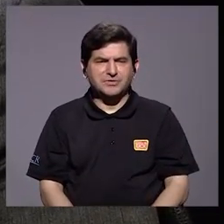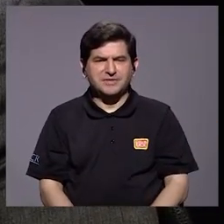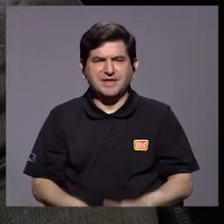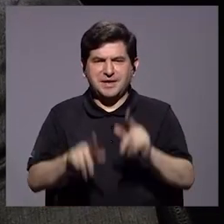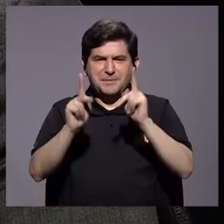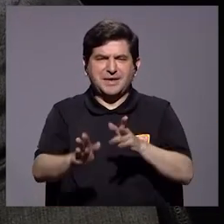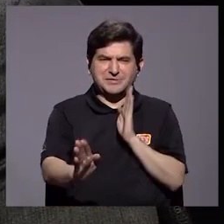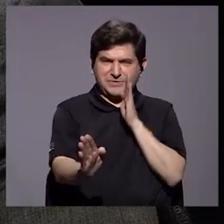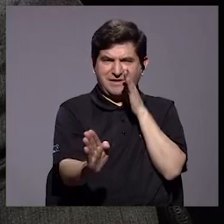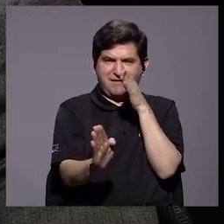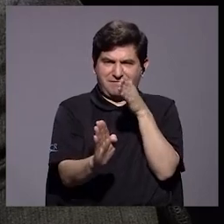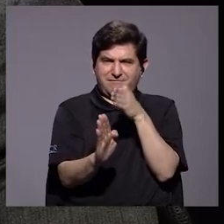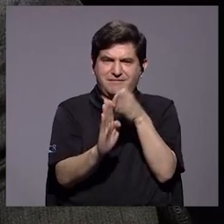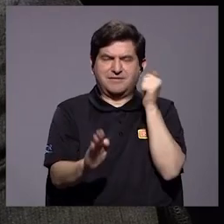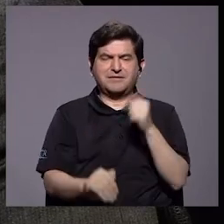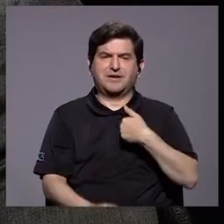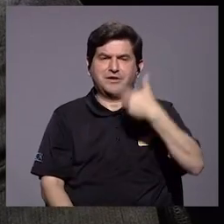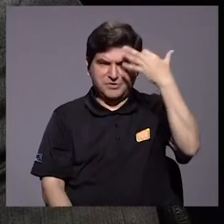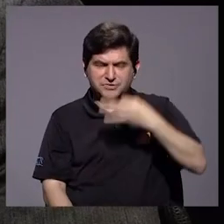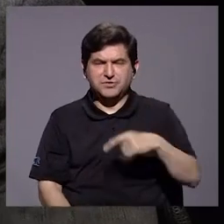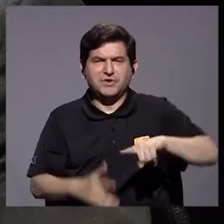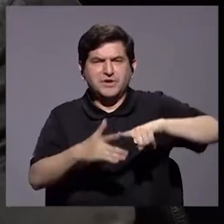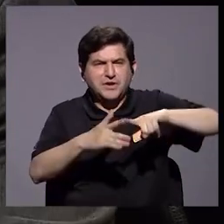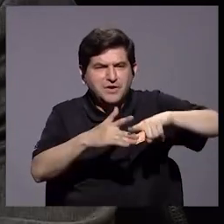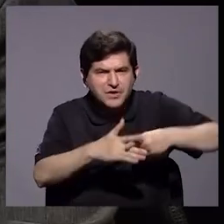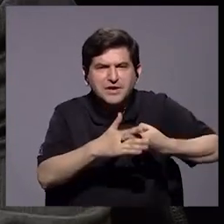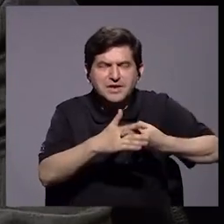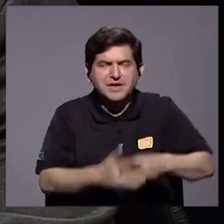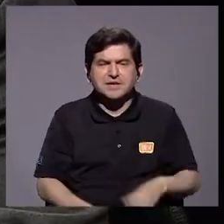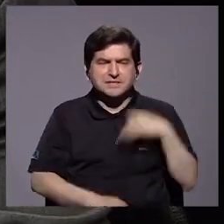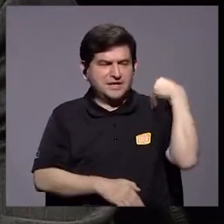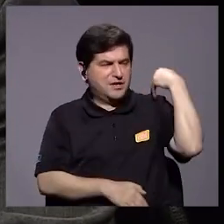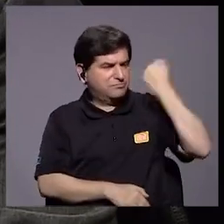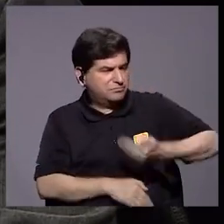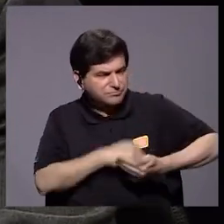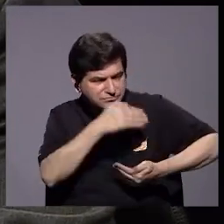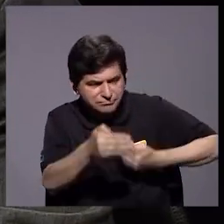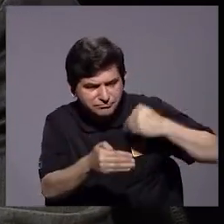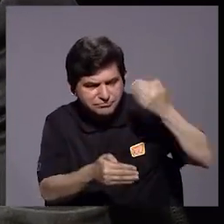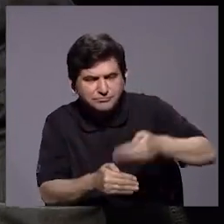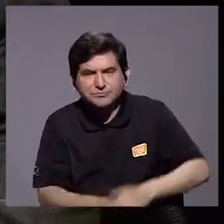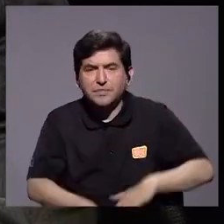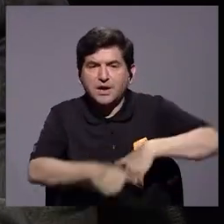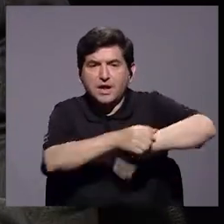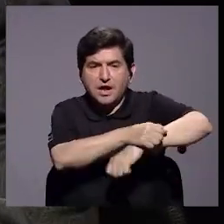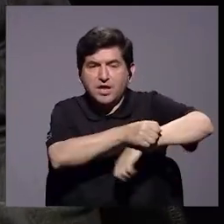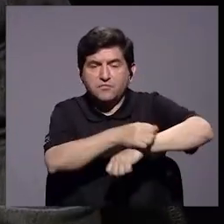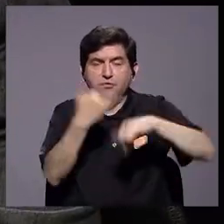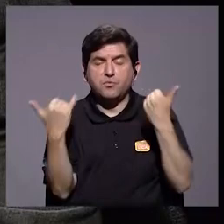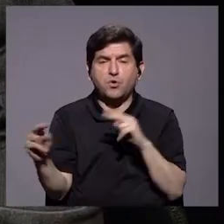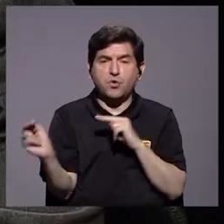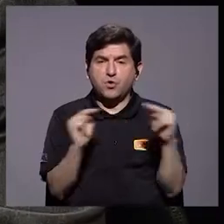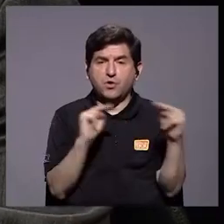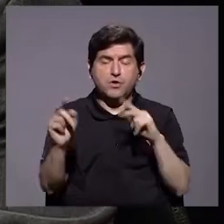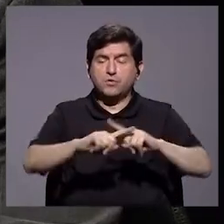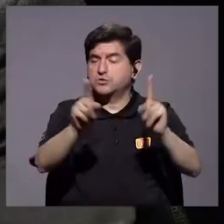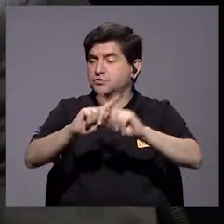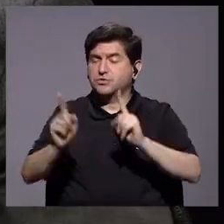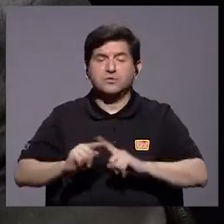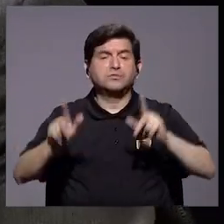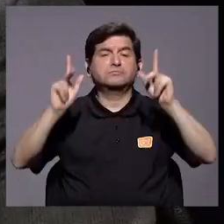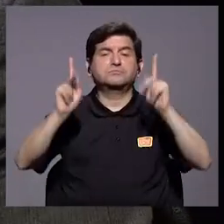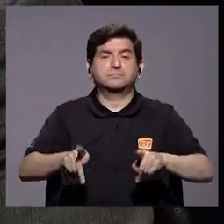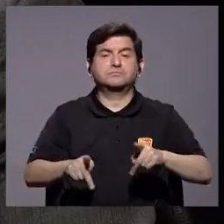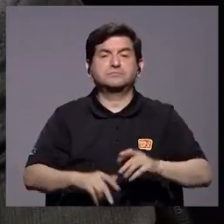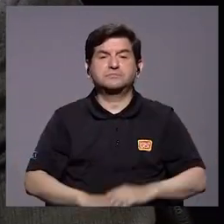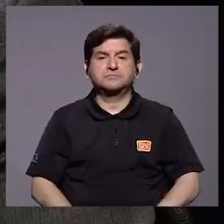que y yo creo que arranca un poco esta ola de que el fútbol se convirtió en un negocio para mucha